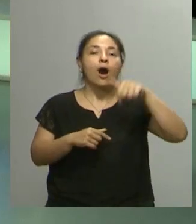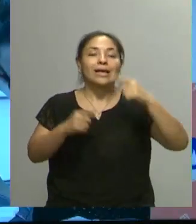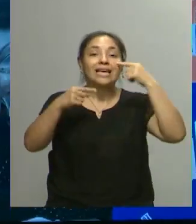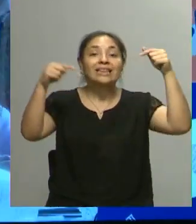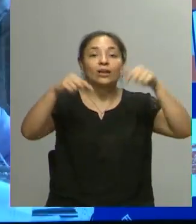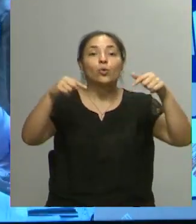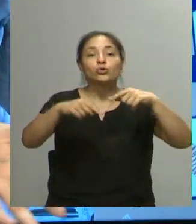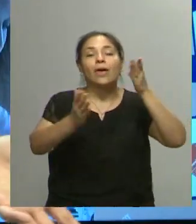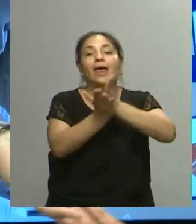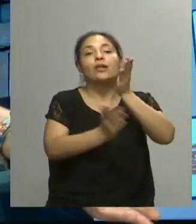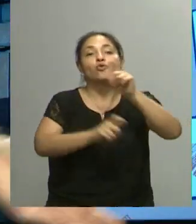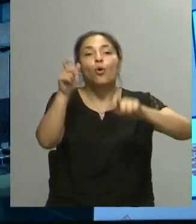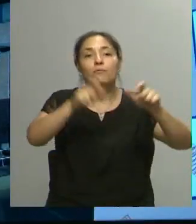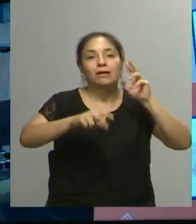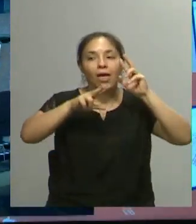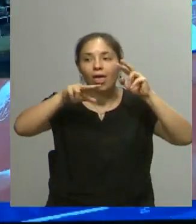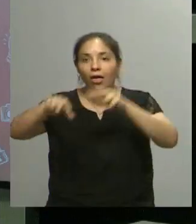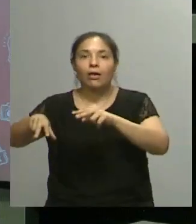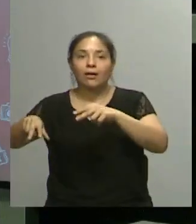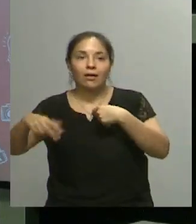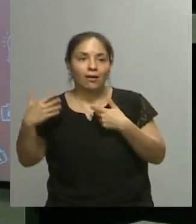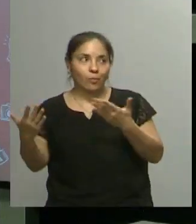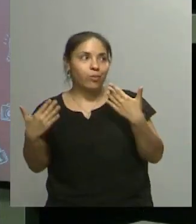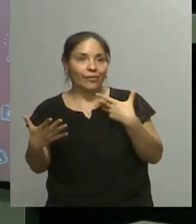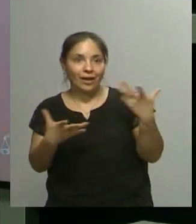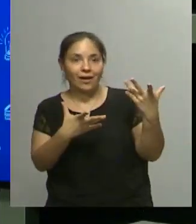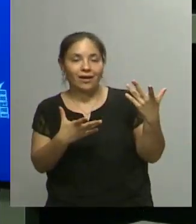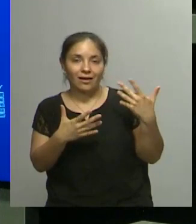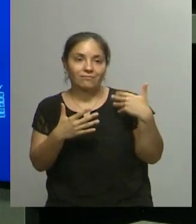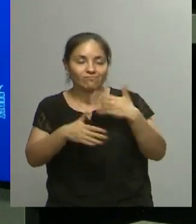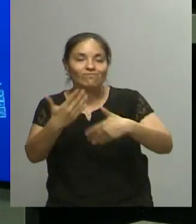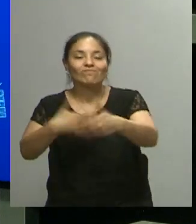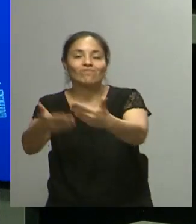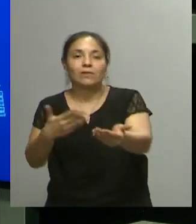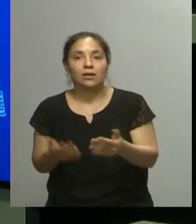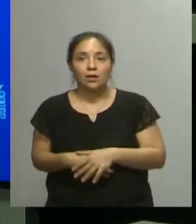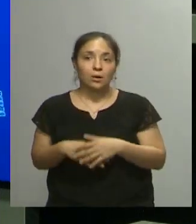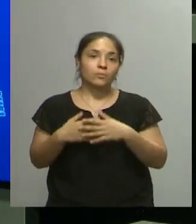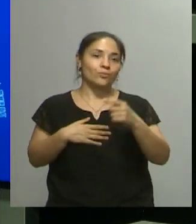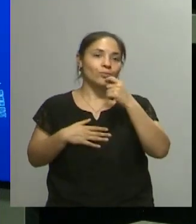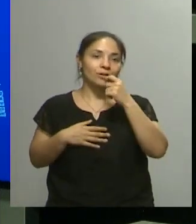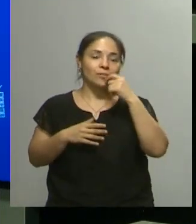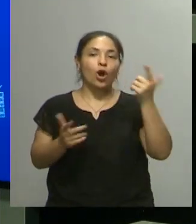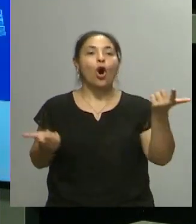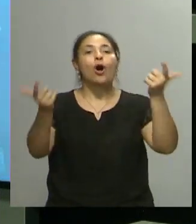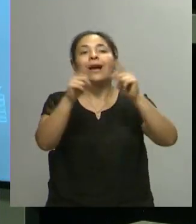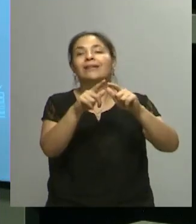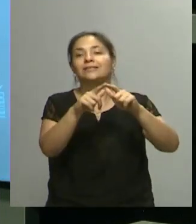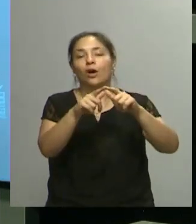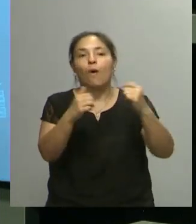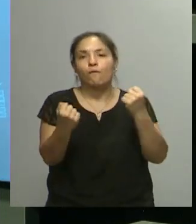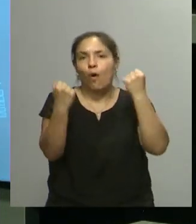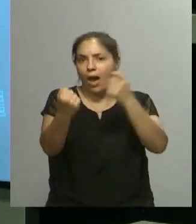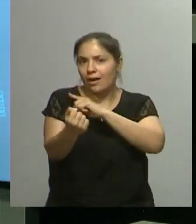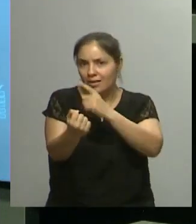también y quizás sea una buena oportunidad de establecer ¿Seguirá esos después lazos. También el rol de las organizaciones así tan